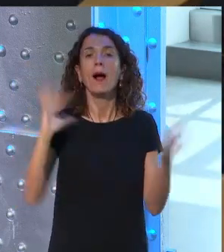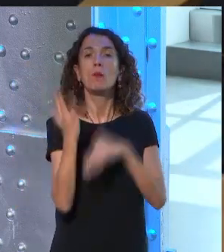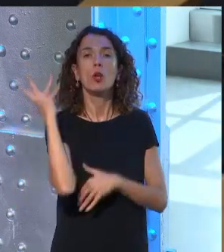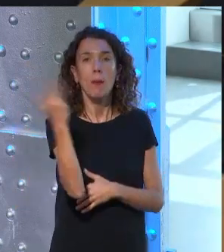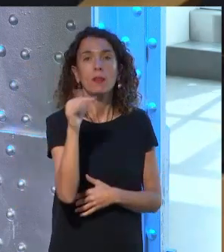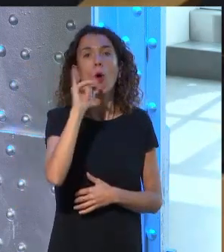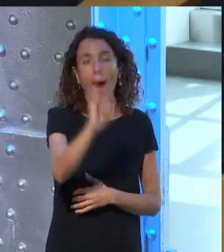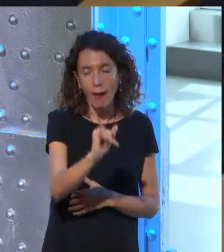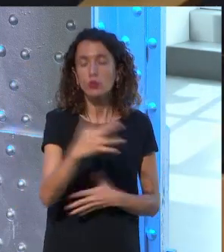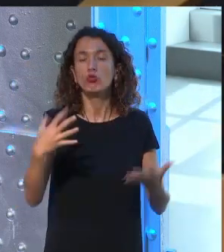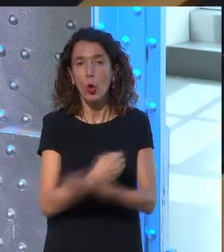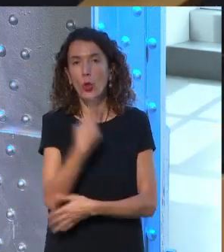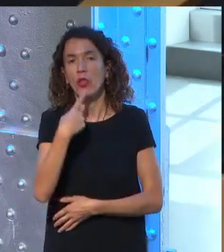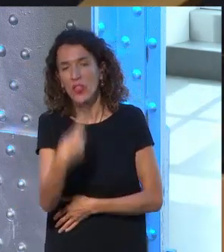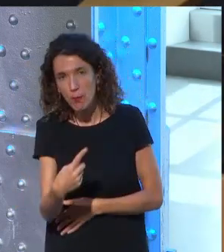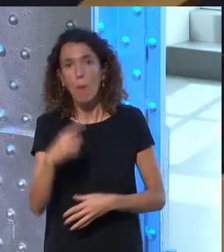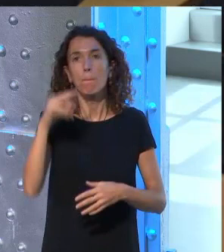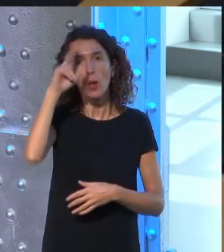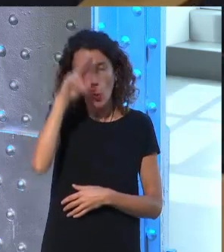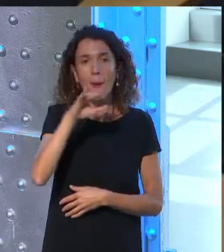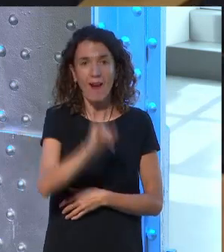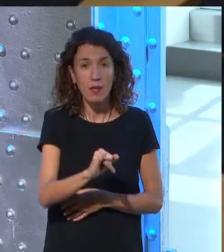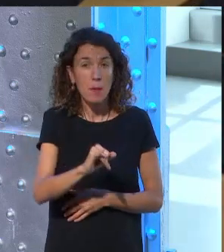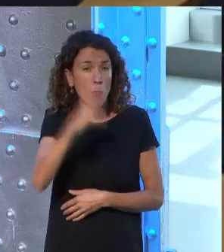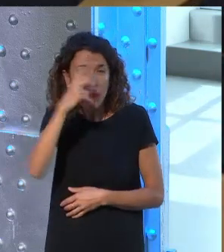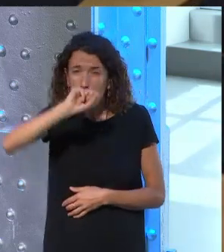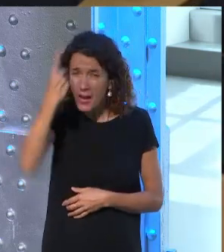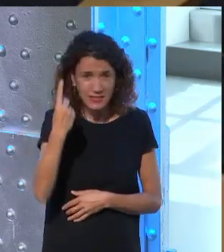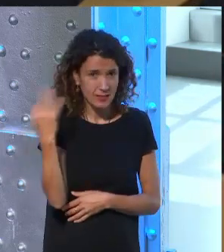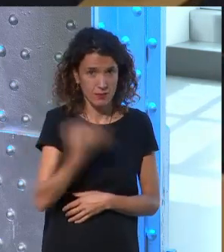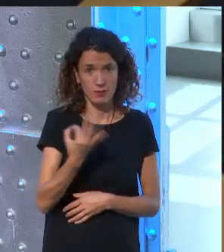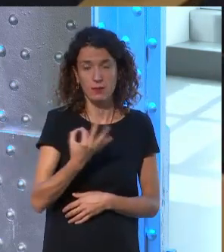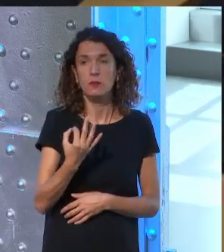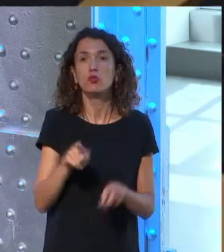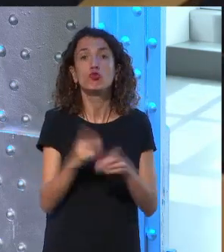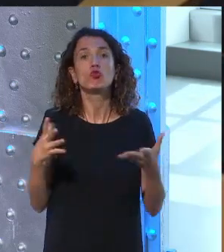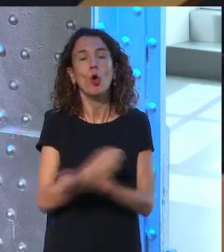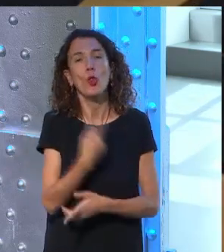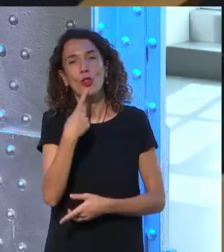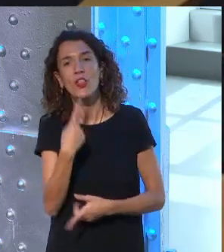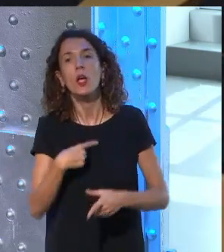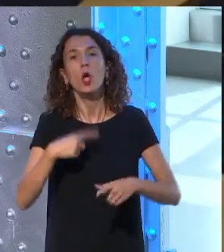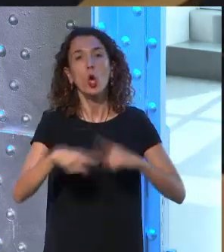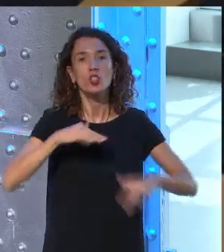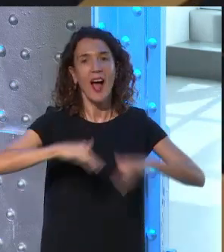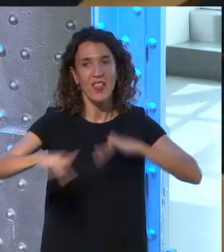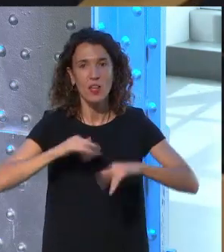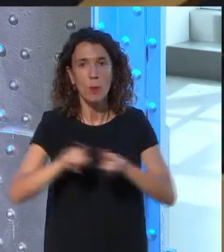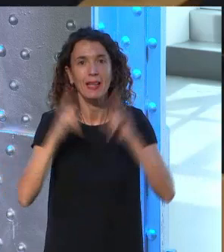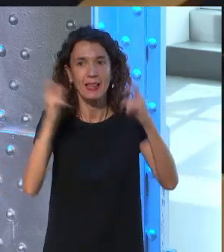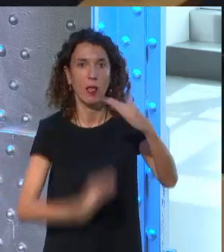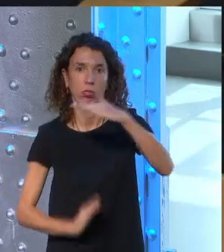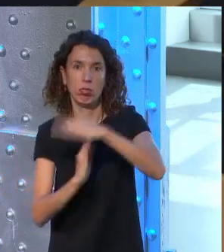climático. Todos hemos dicho que nos preocupa. Y lo más preocupante, todos hemos dicho que estamos actuando para